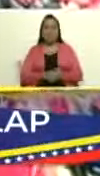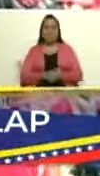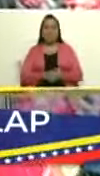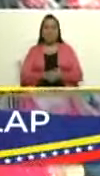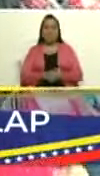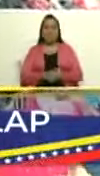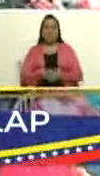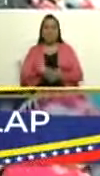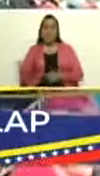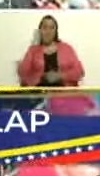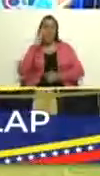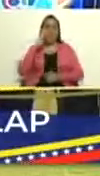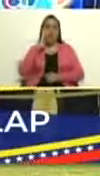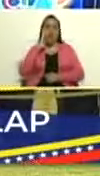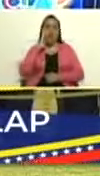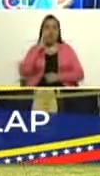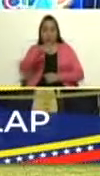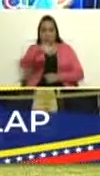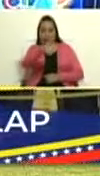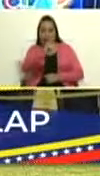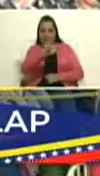en mi Facebook. ¿Quién tiene mi